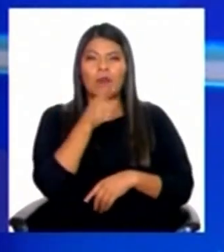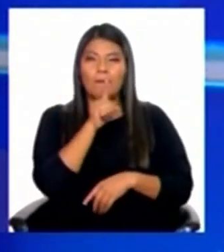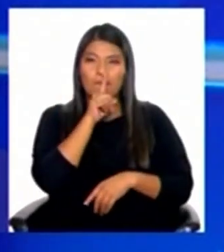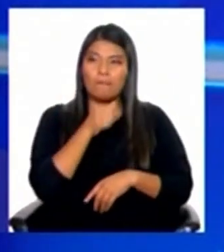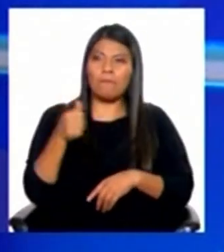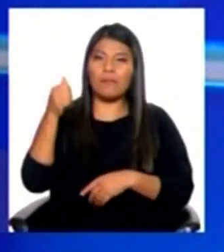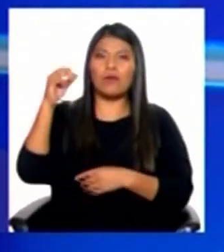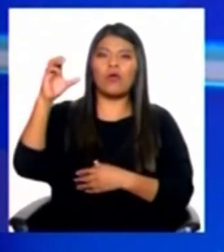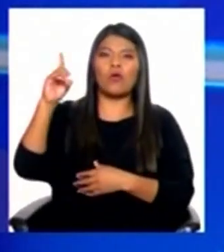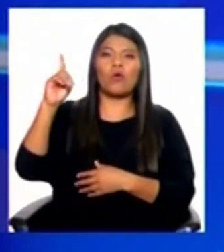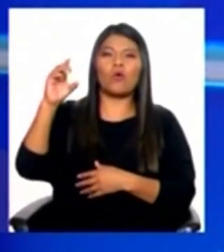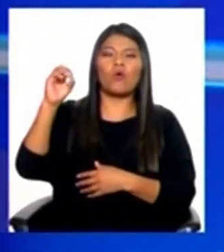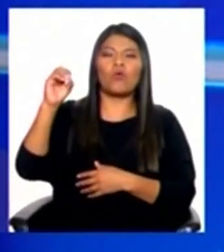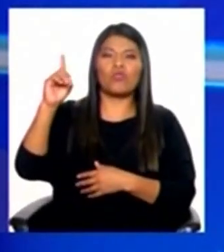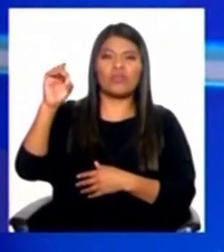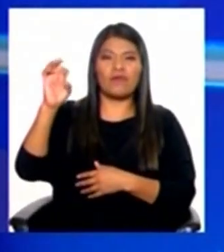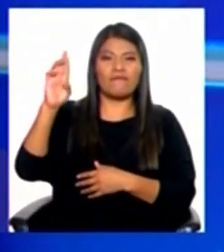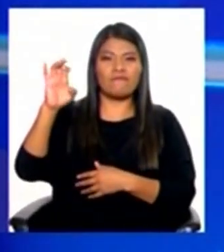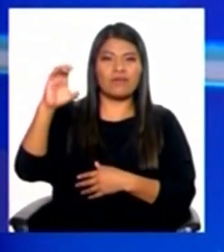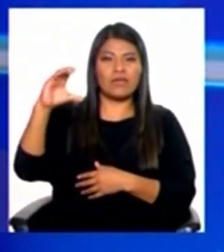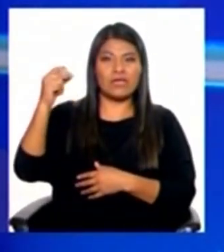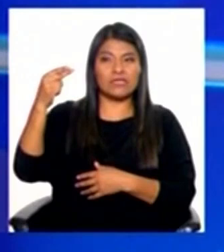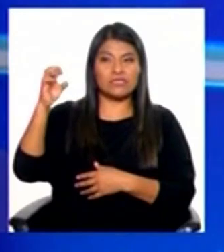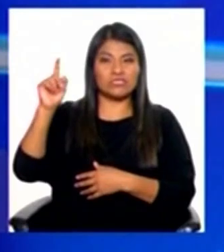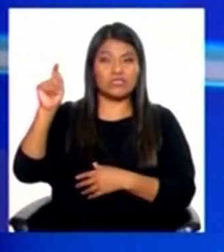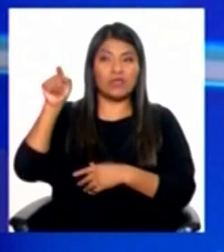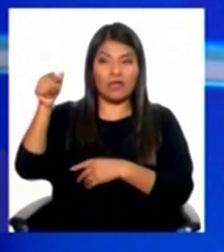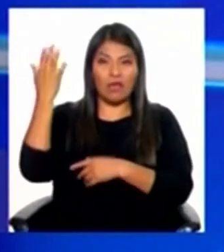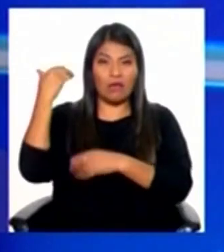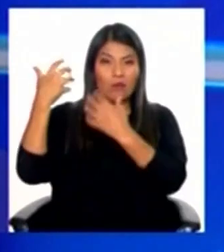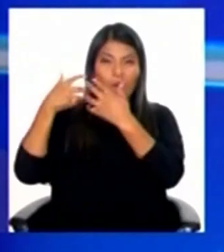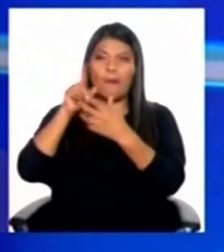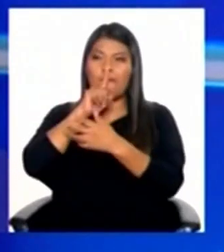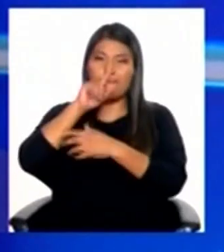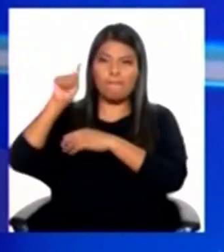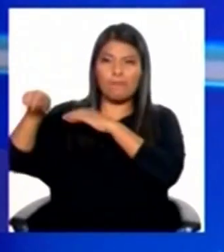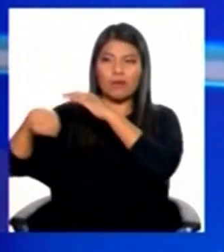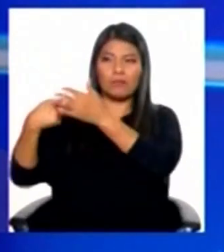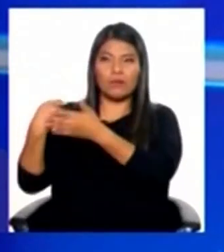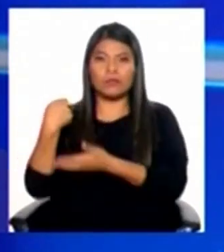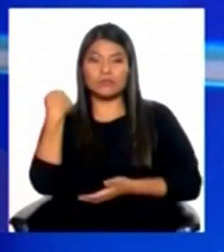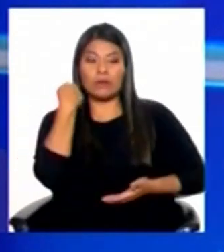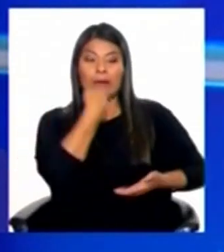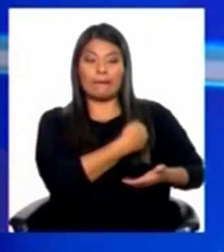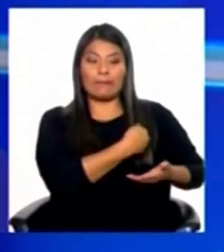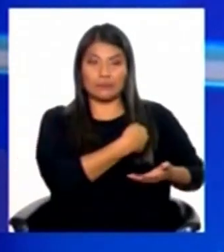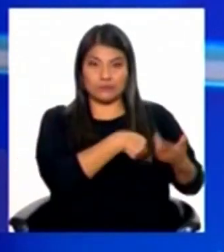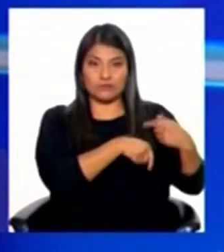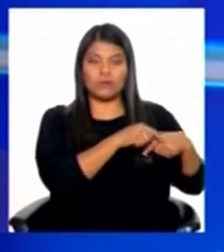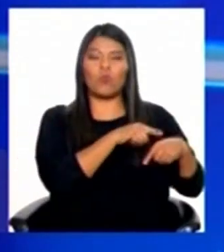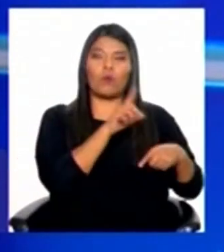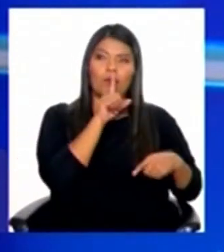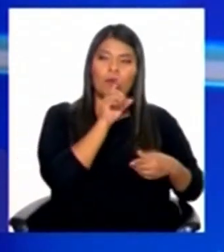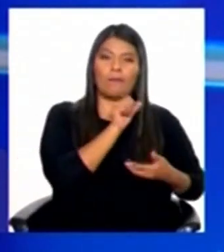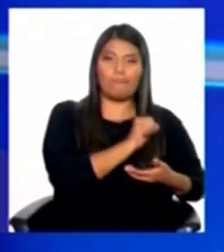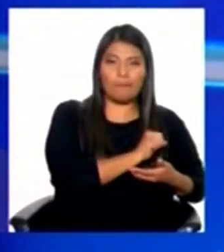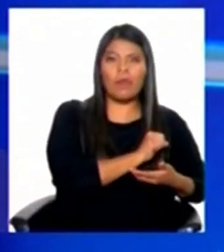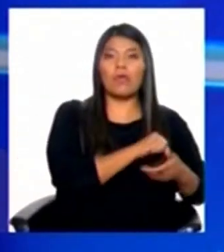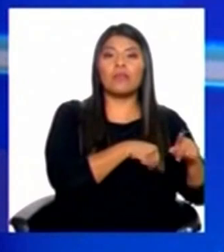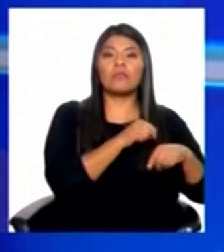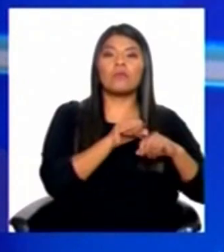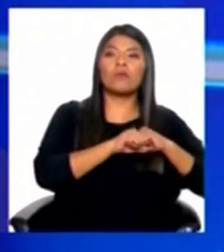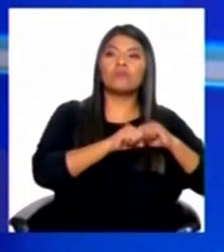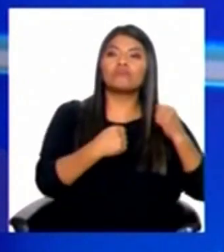parte de Odebrecht y que se habrían pagado dineros corruptos y que esos dineros habrían servido precisamente también para apuntalar la